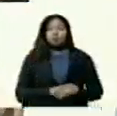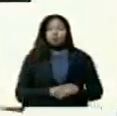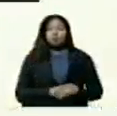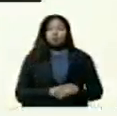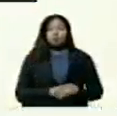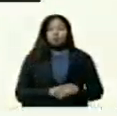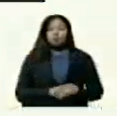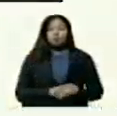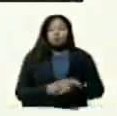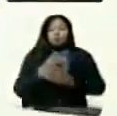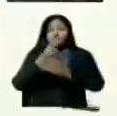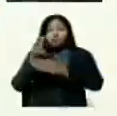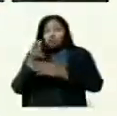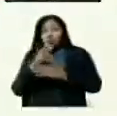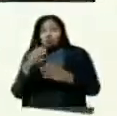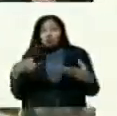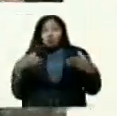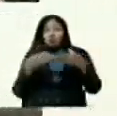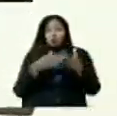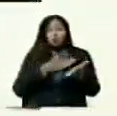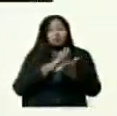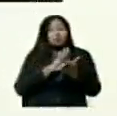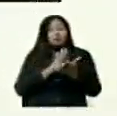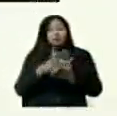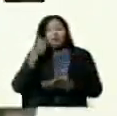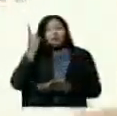terrorismo. Estaba muy reunido con Iván Duque,